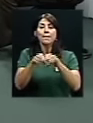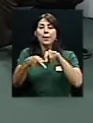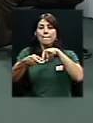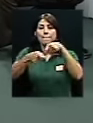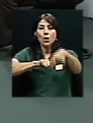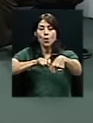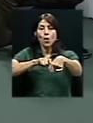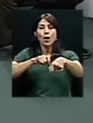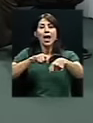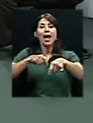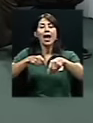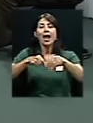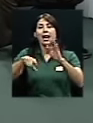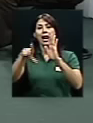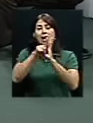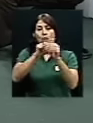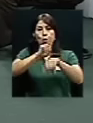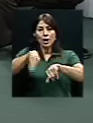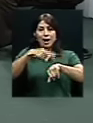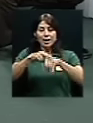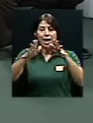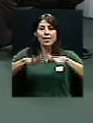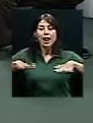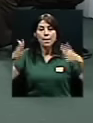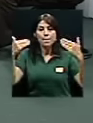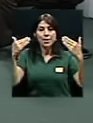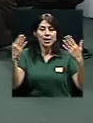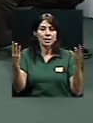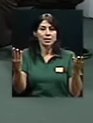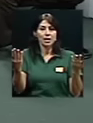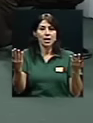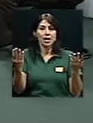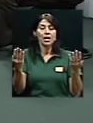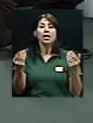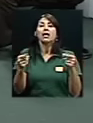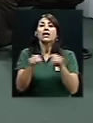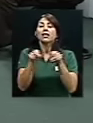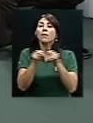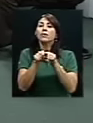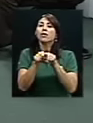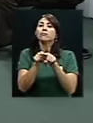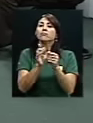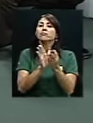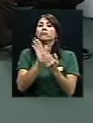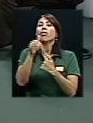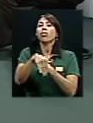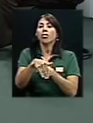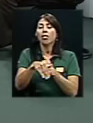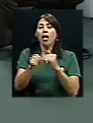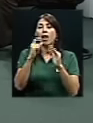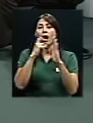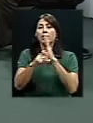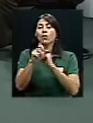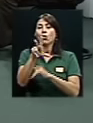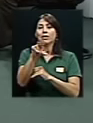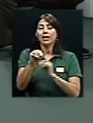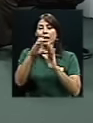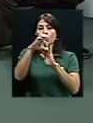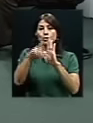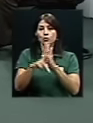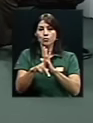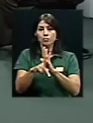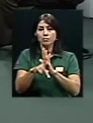la Ley Orgánica del Ambiente y pasan por encima inclusive del artículo 30 de la